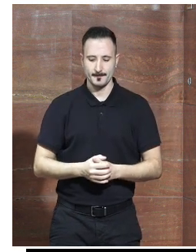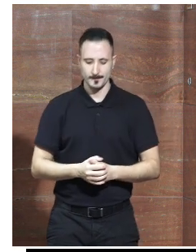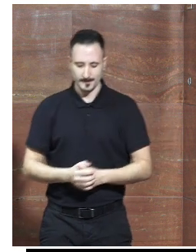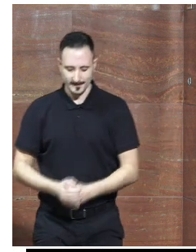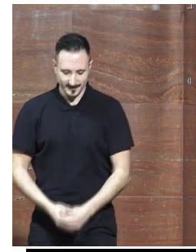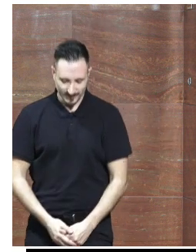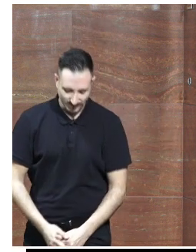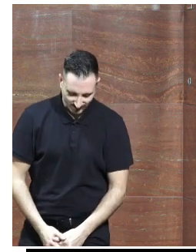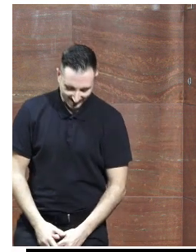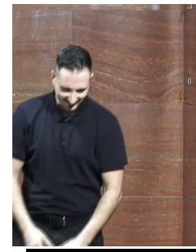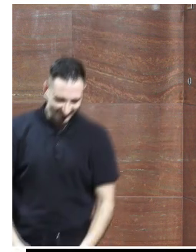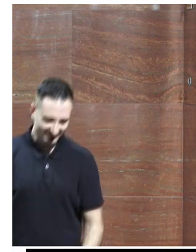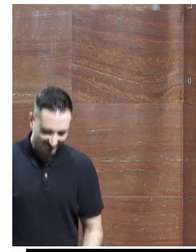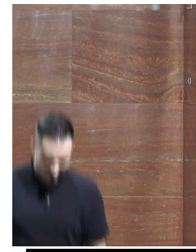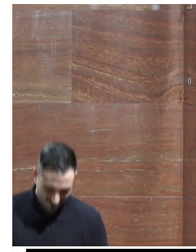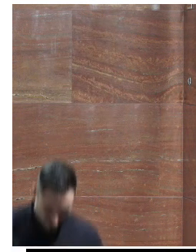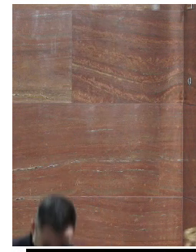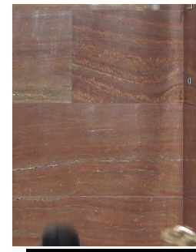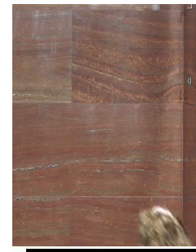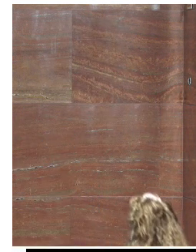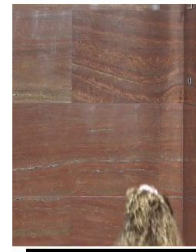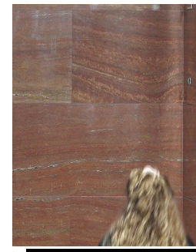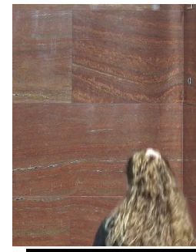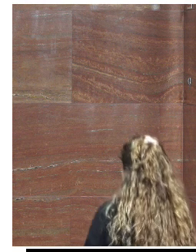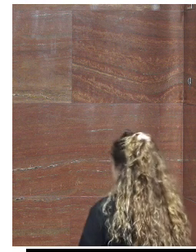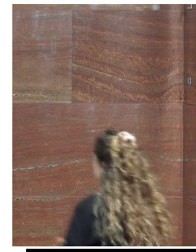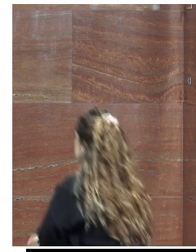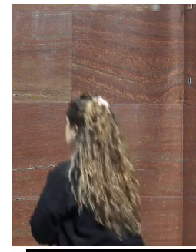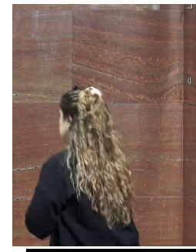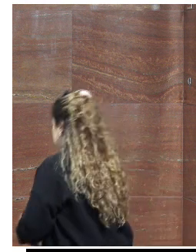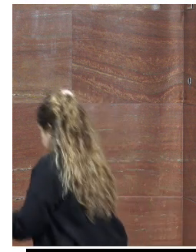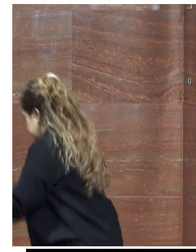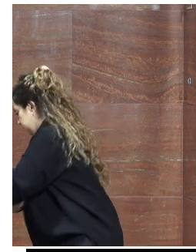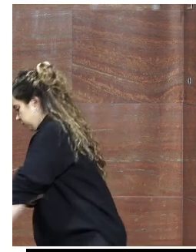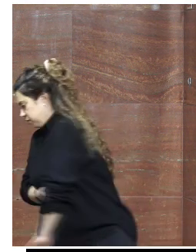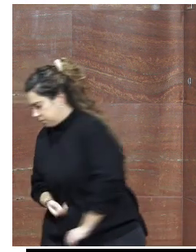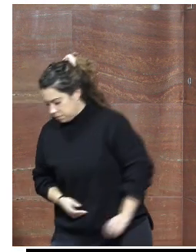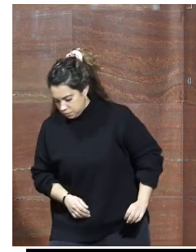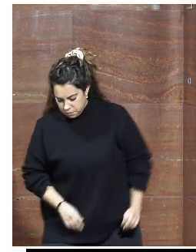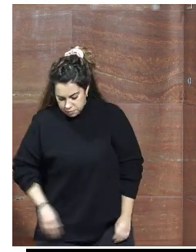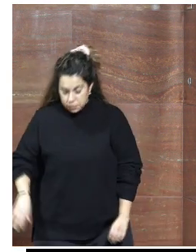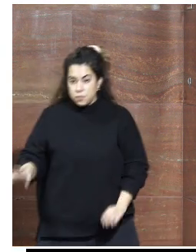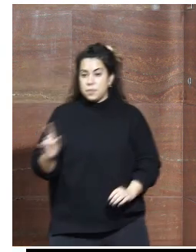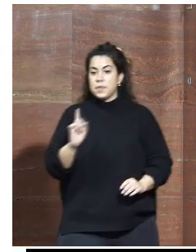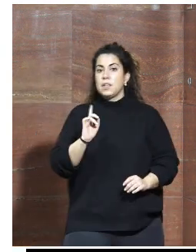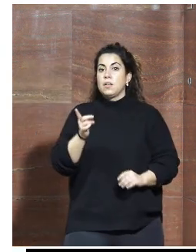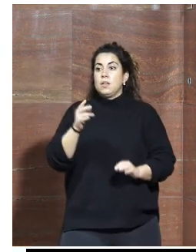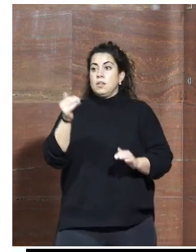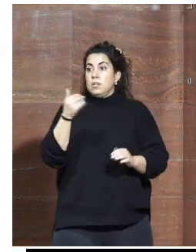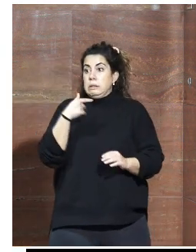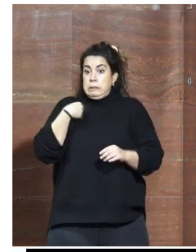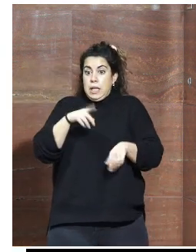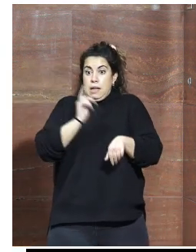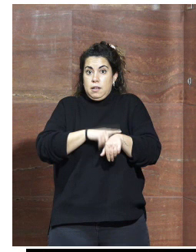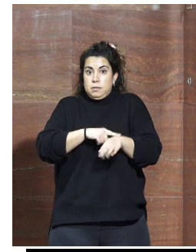Ya con esto... No, bueno, es que es apasionante, nos podríamos quedar escuchando de toda la tarde, la verdad. Lo único que vamos ya, ahora sí, ajustados de